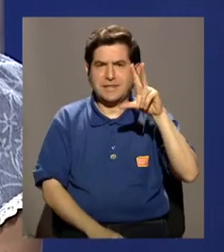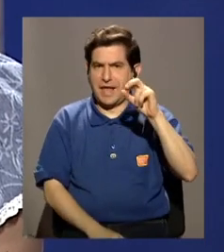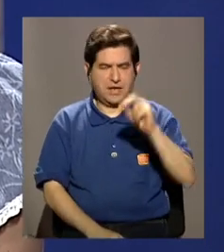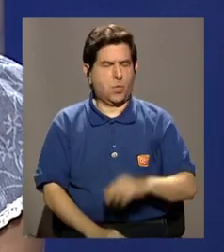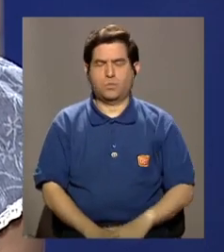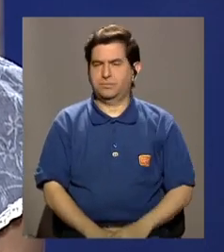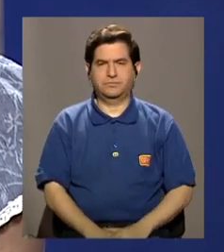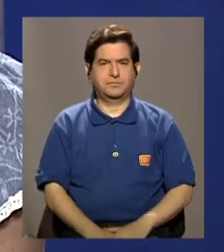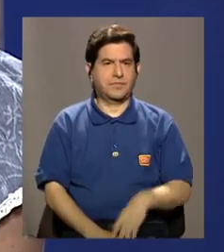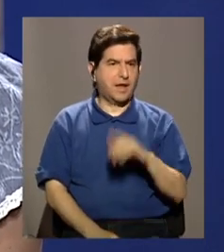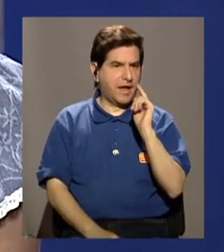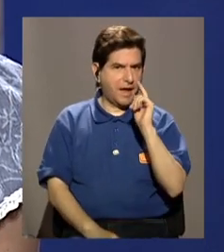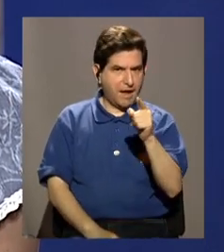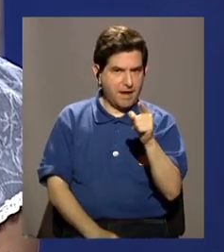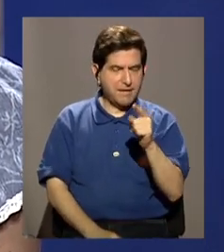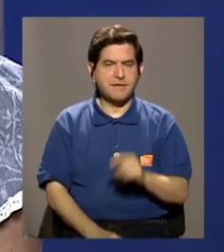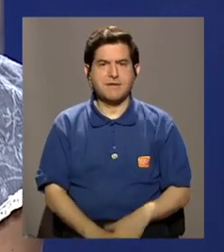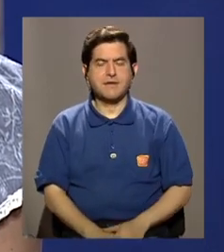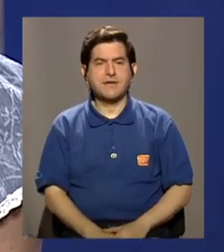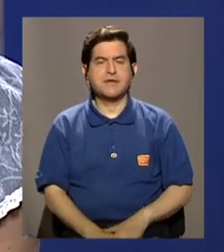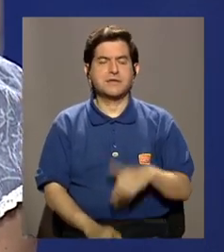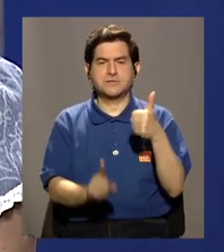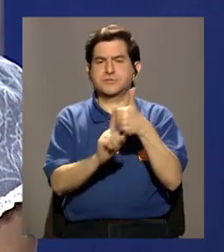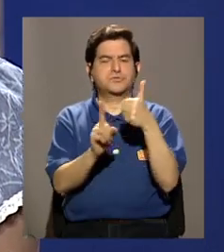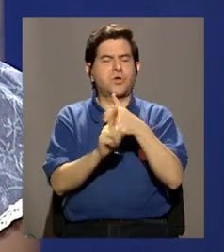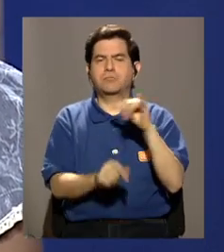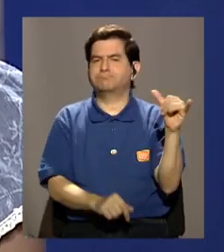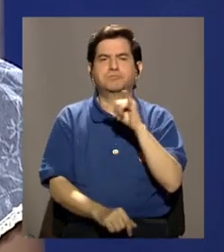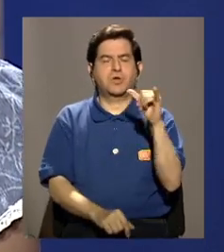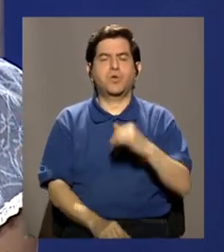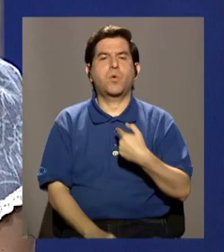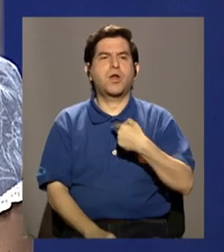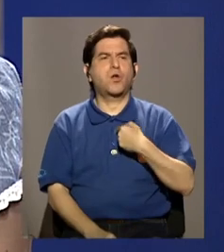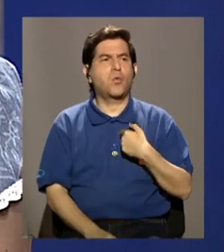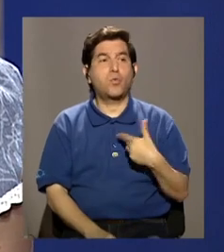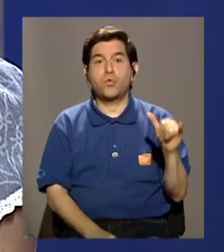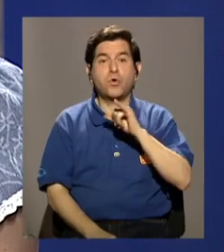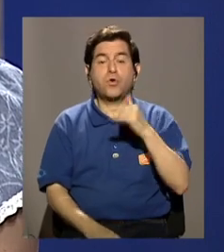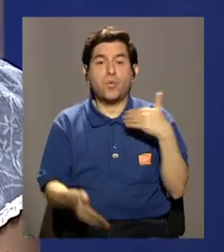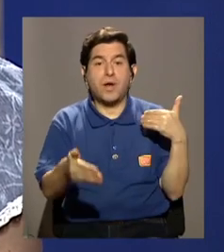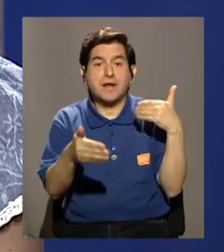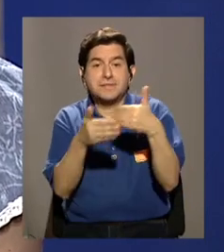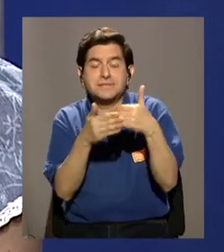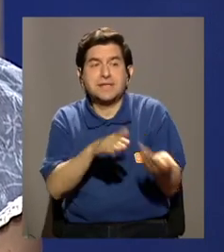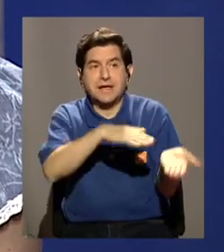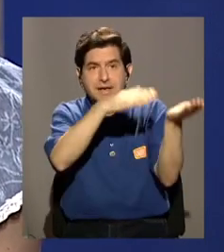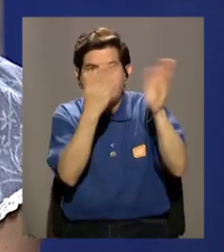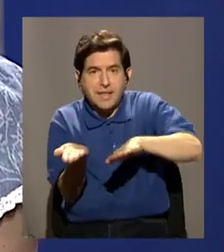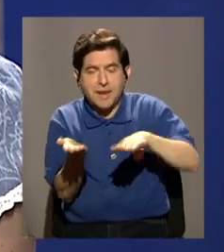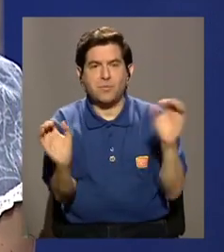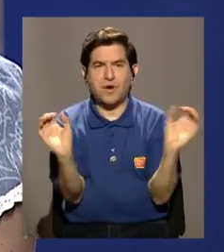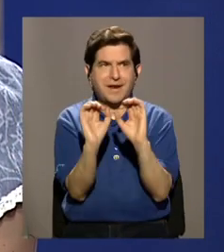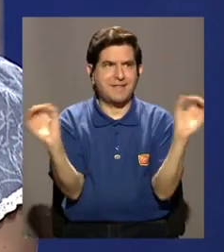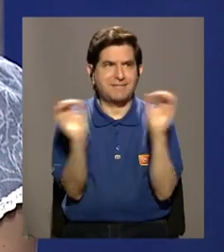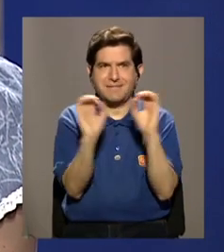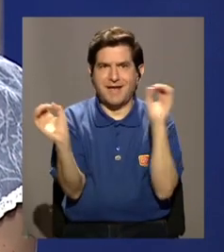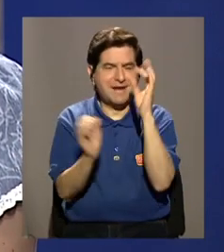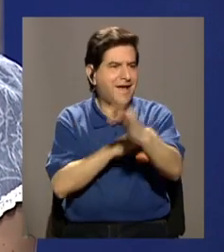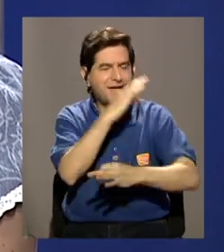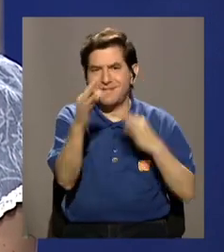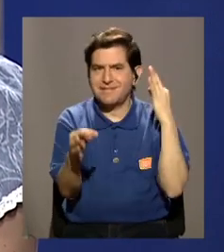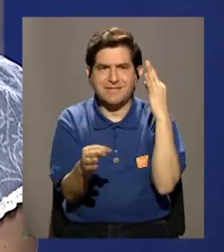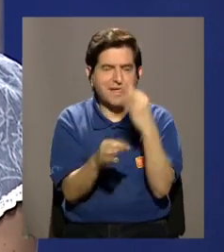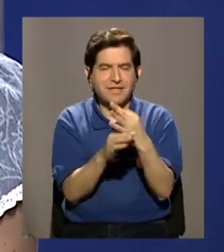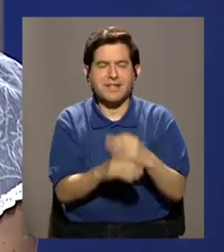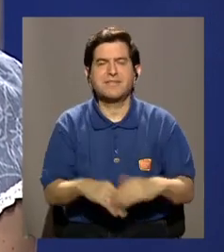cuenta que no que ahí son son la misma cosa como cuando uno está al borde de la muerte no hay nada a